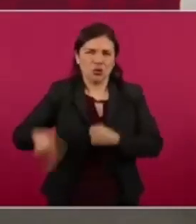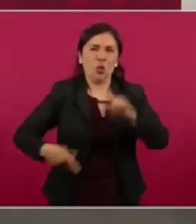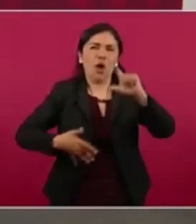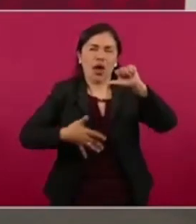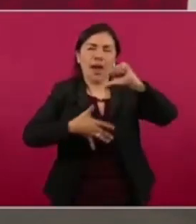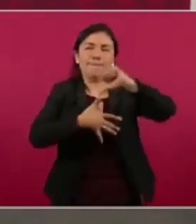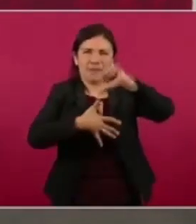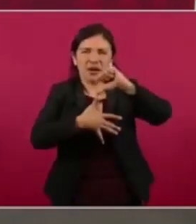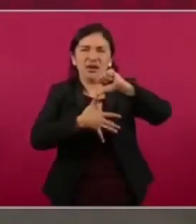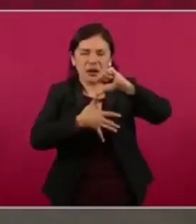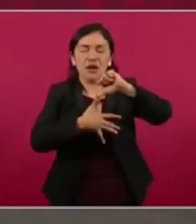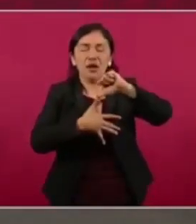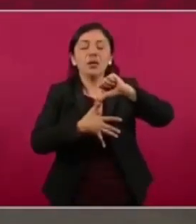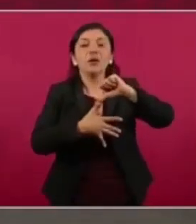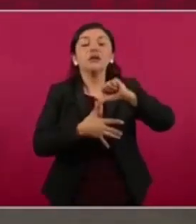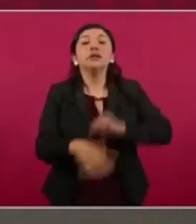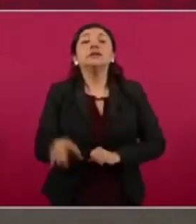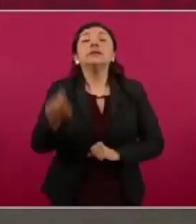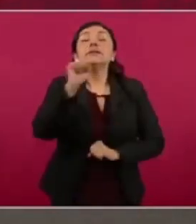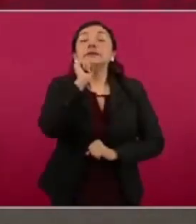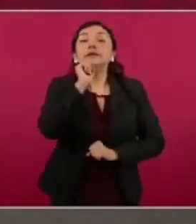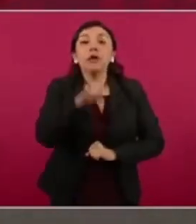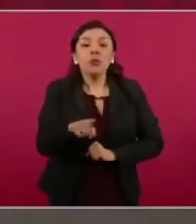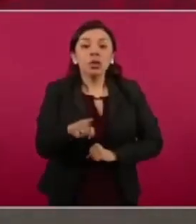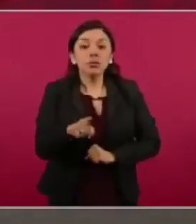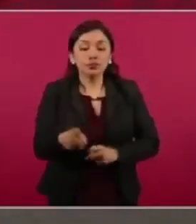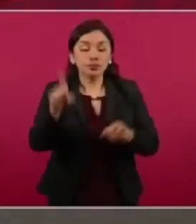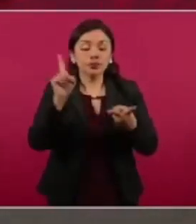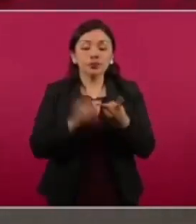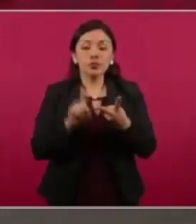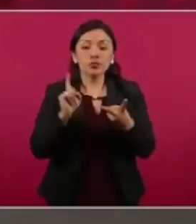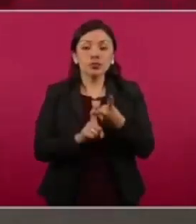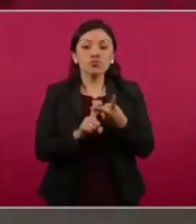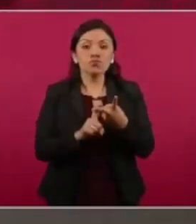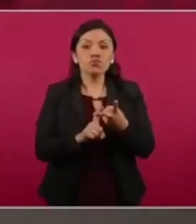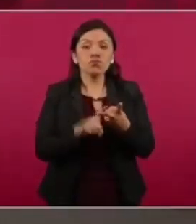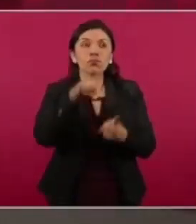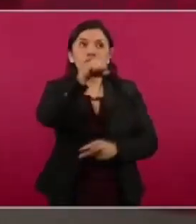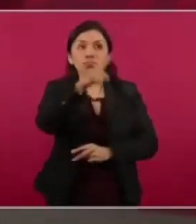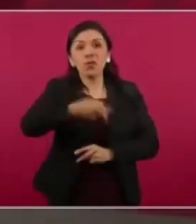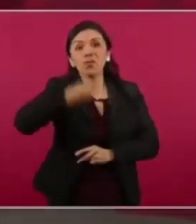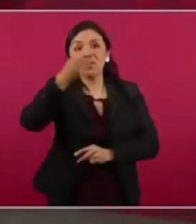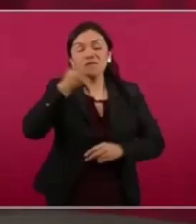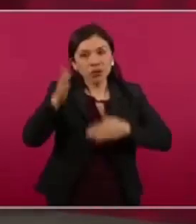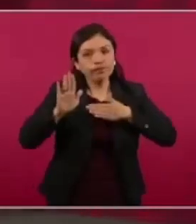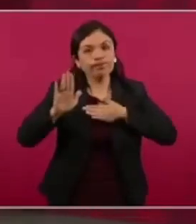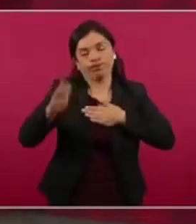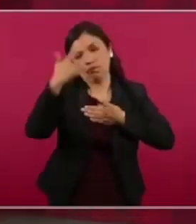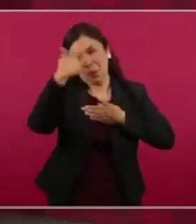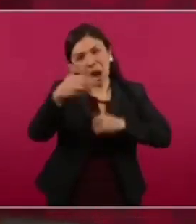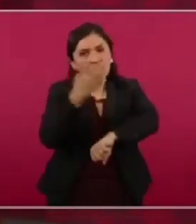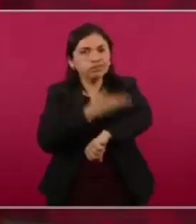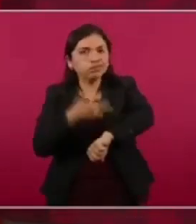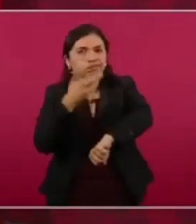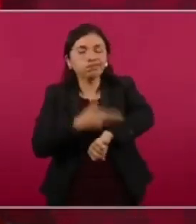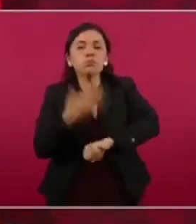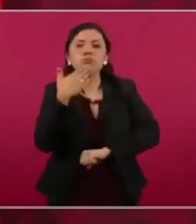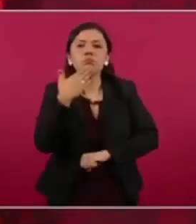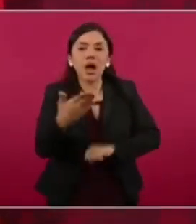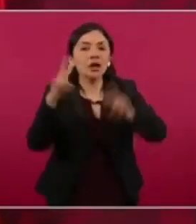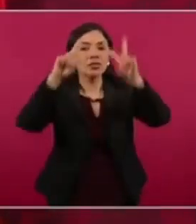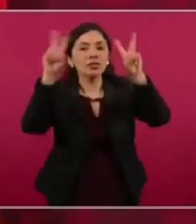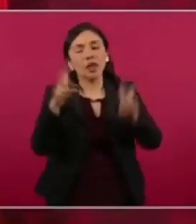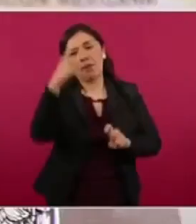centroamericanos y lo del compromiso de regularizar la situación